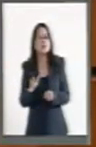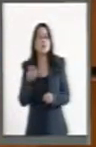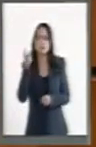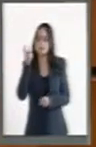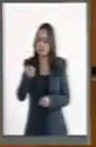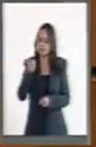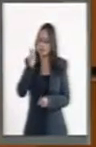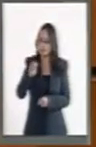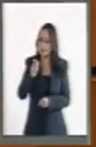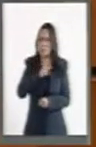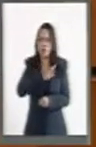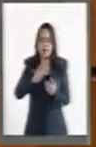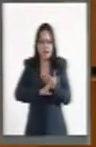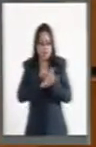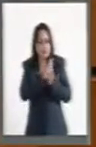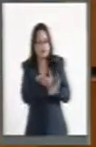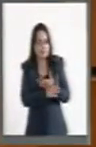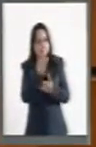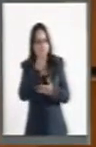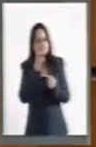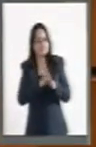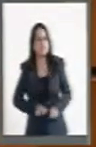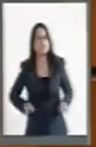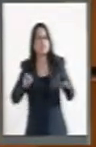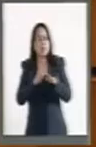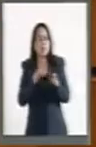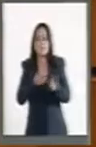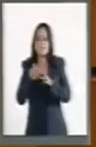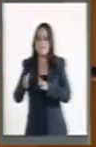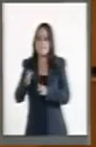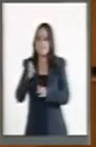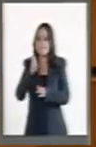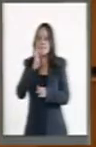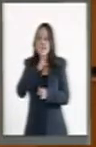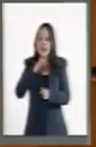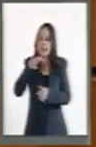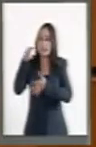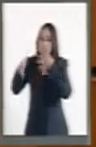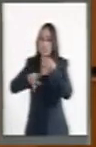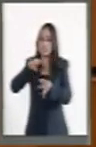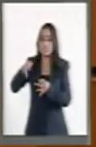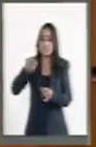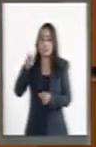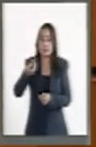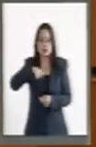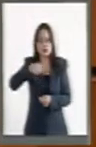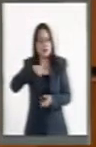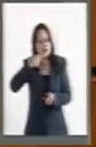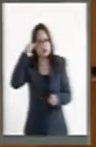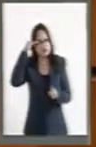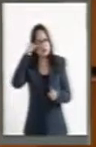totalmente prevenible. La mala es que no hemos desarrollado la conciencia